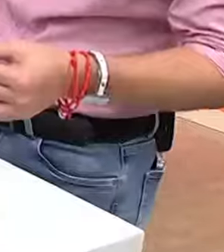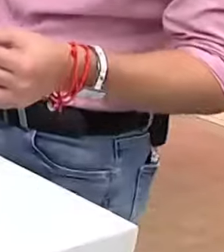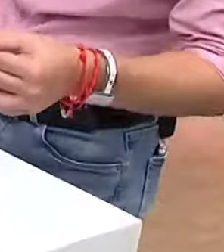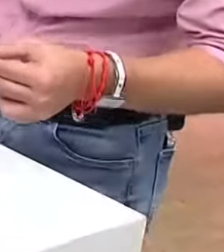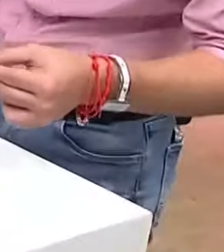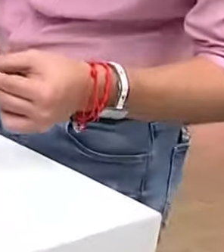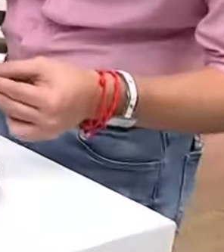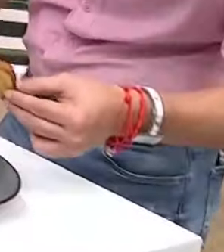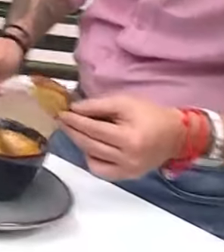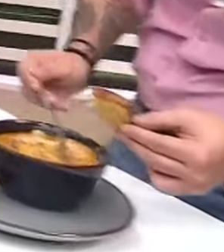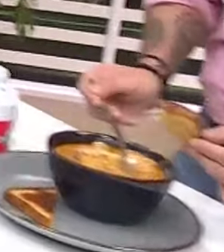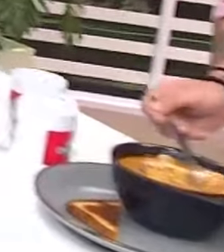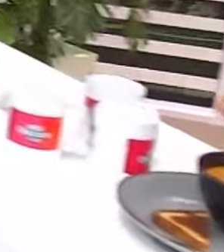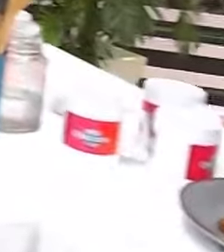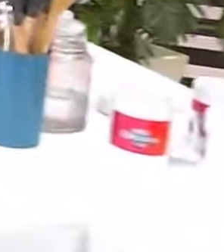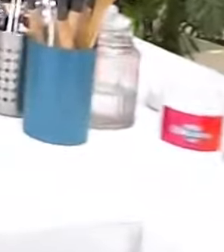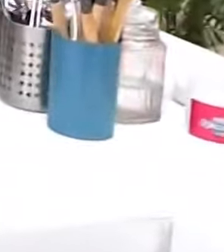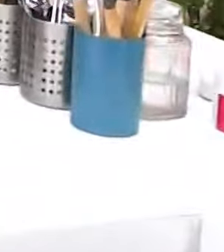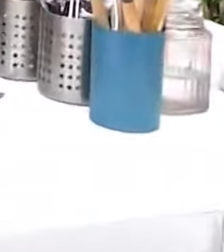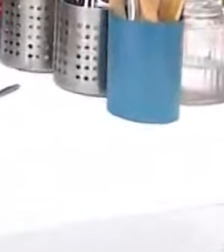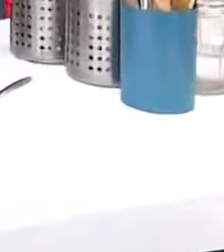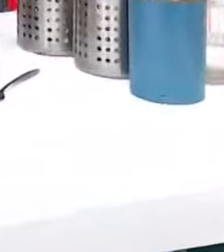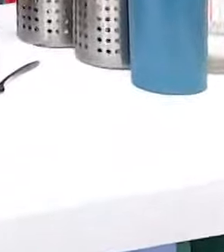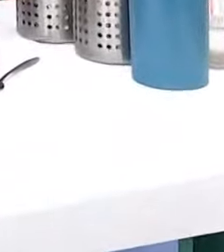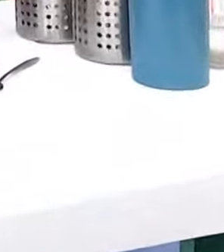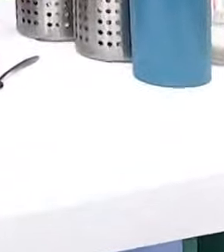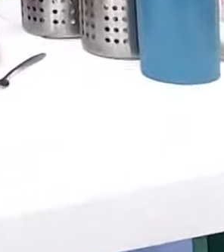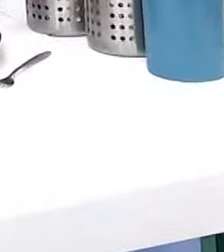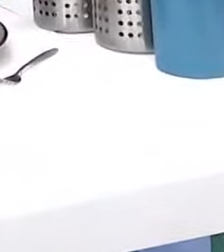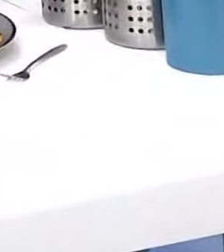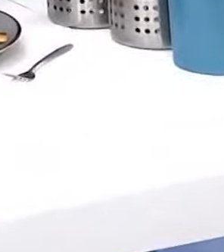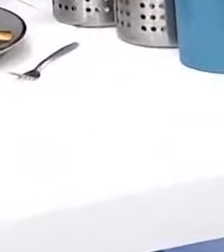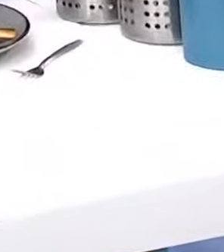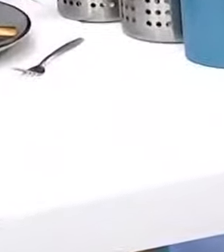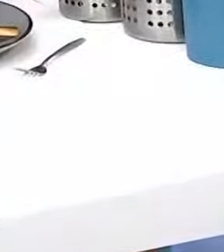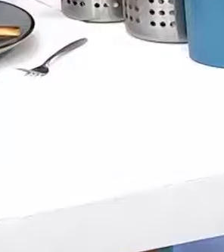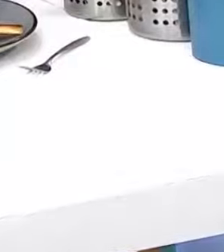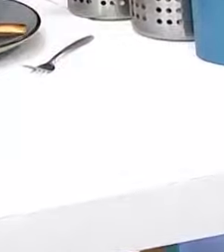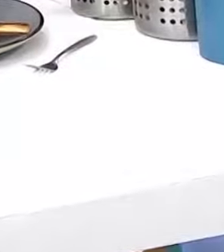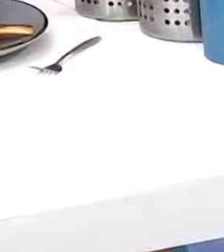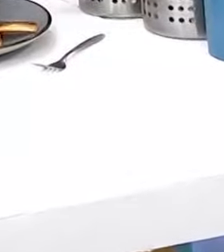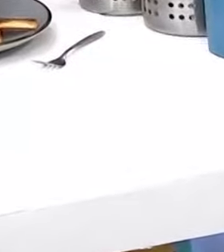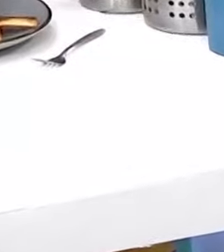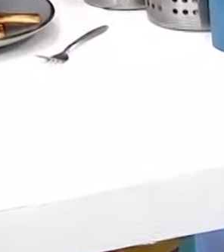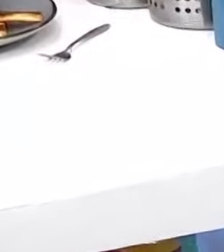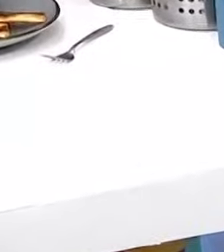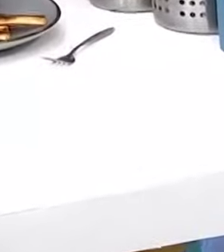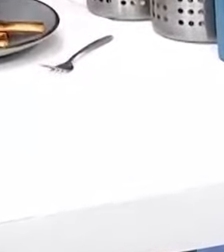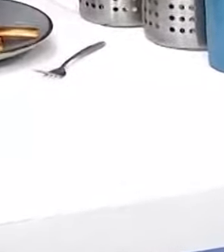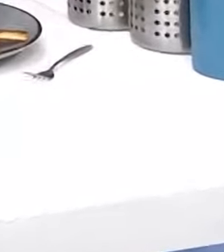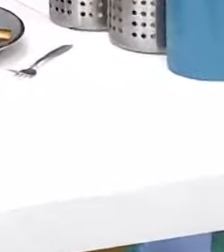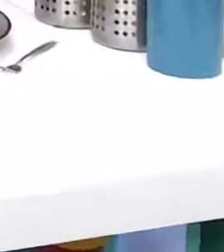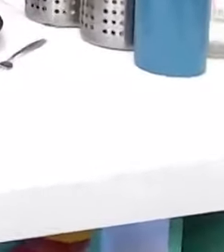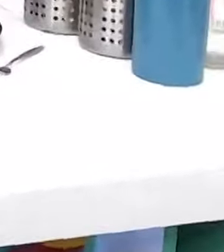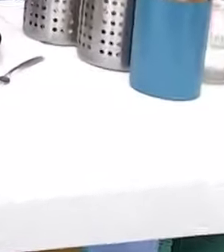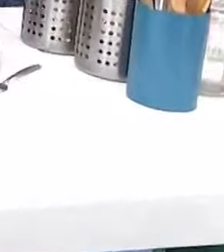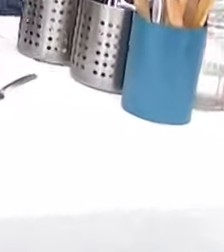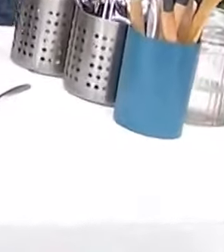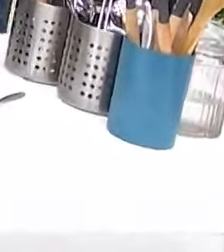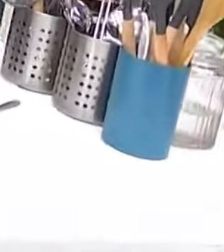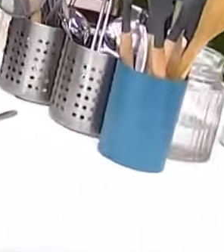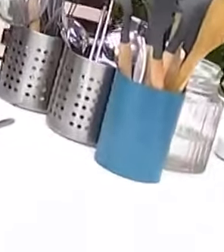¿No? Un poquito de perejil encima. Creo que le faltó choclito. Choclito no. Choclito sí no lleva. ¿No lleva? No lleva